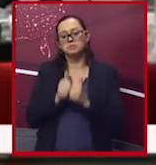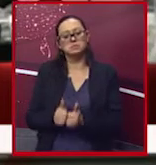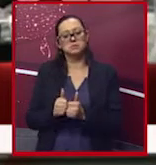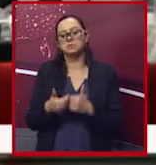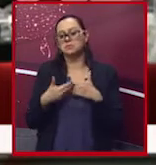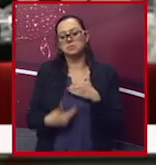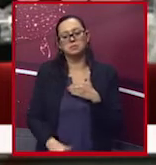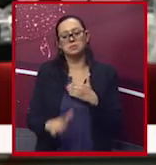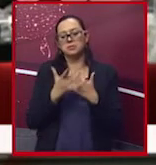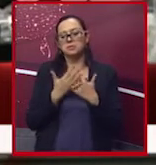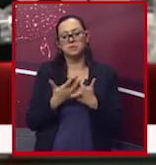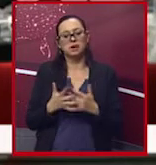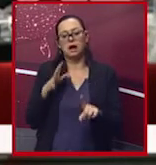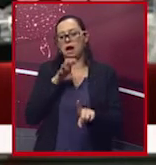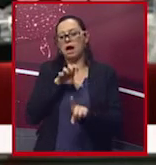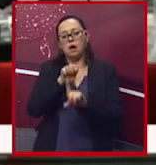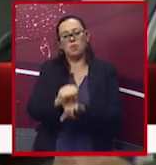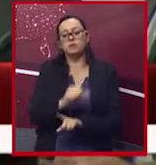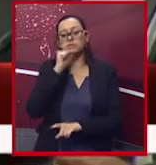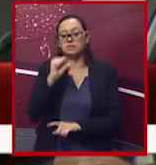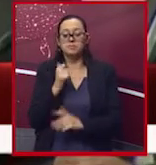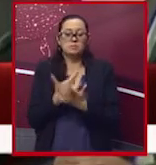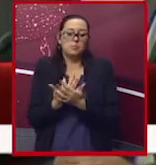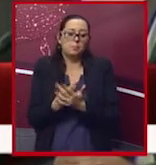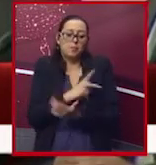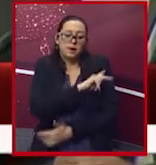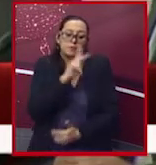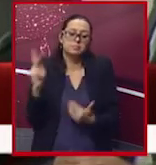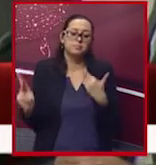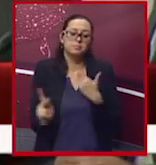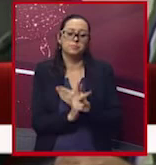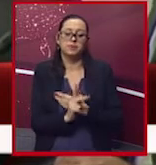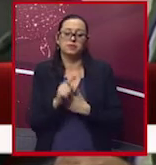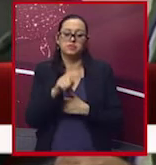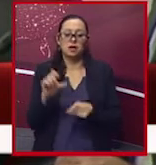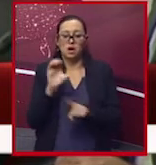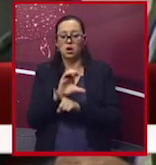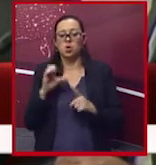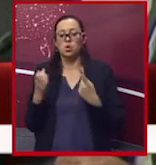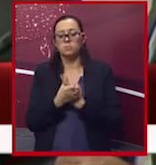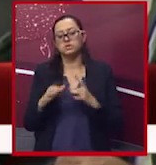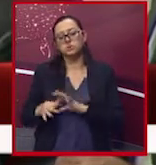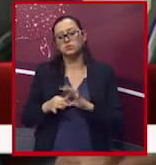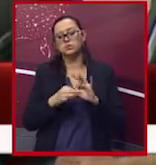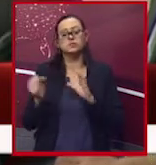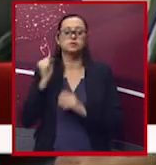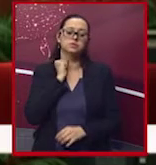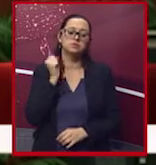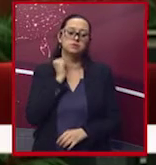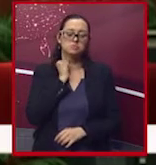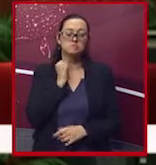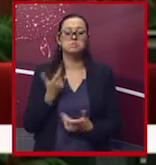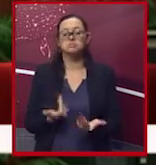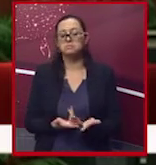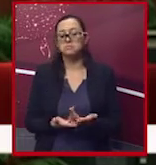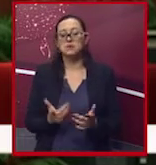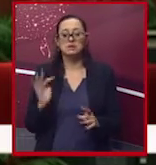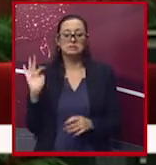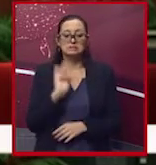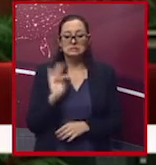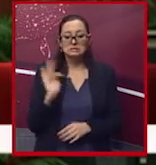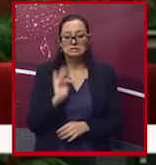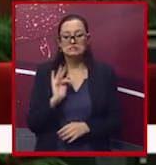pero al no alcanzar los acuerdos, esta minuta quedó pendiente de dictaminar en Comisiones Unidas del Senado de la República, en donde no se descarta la